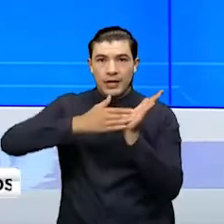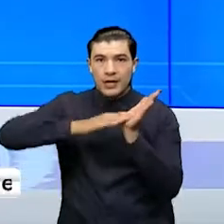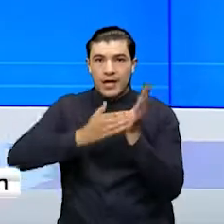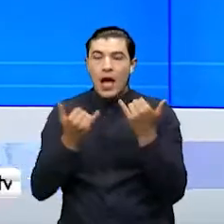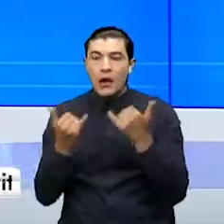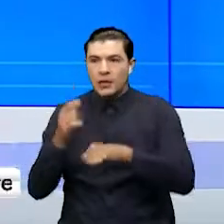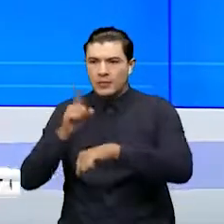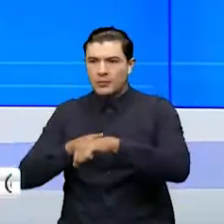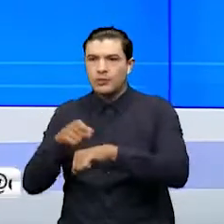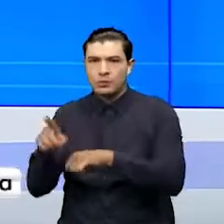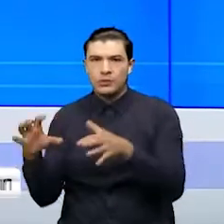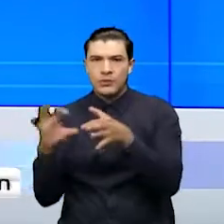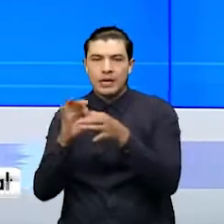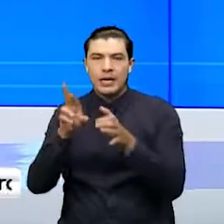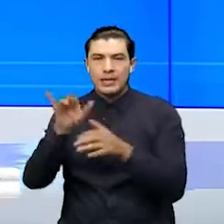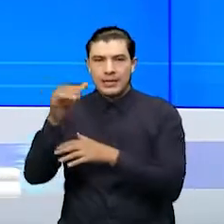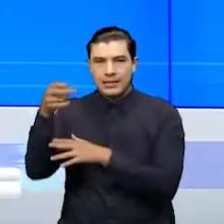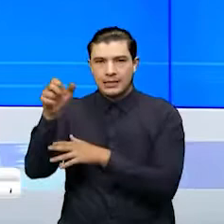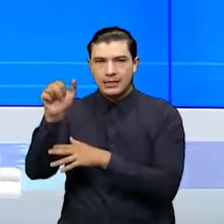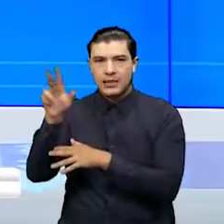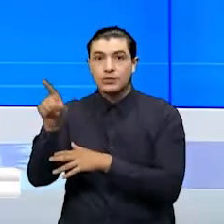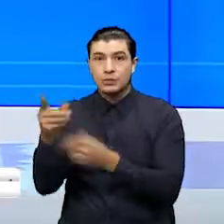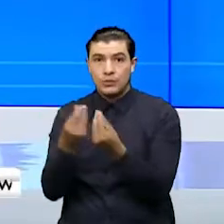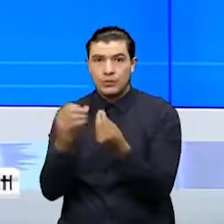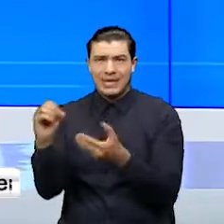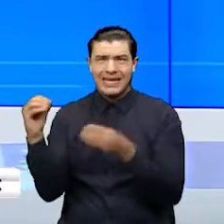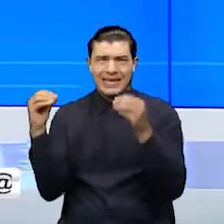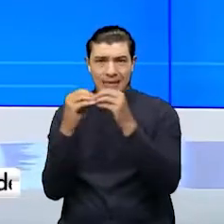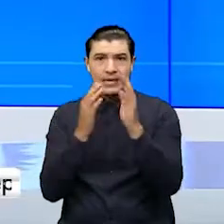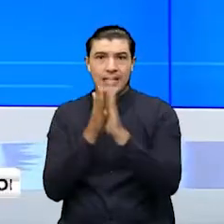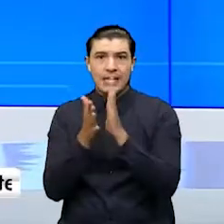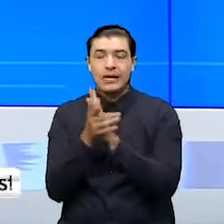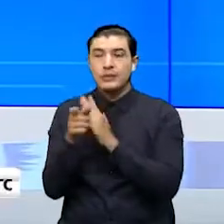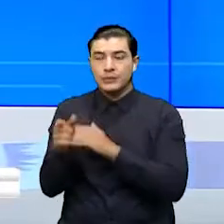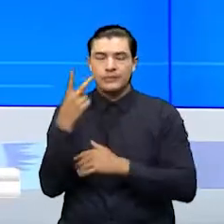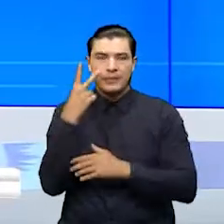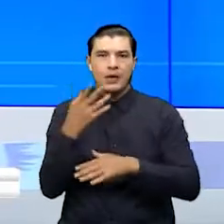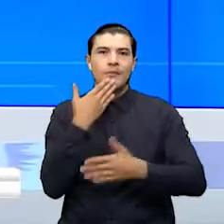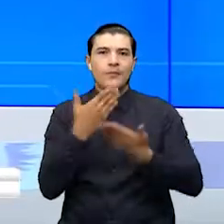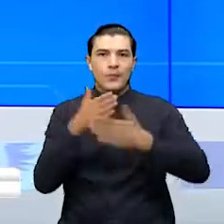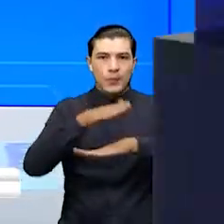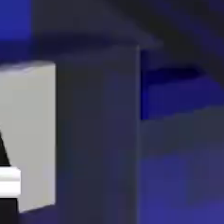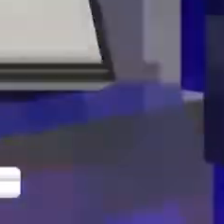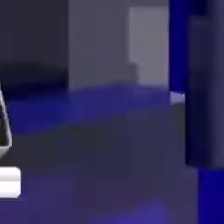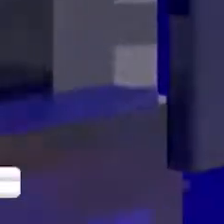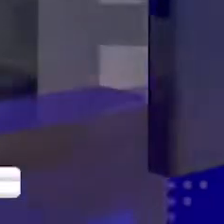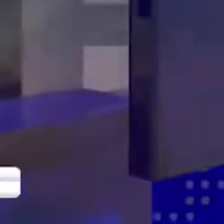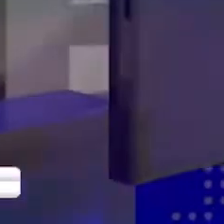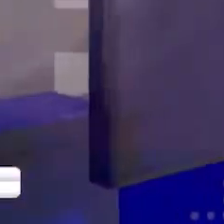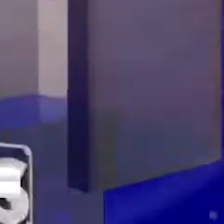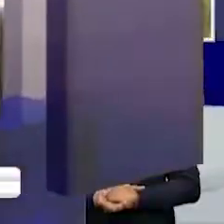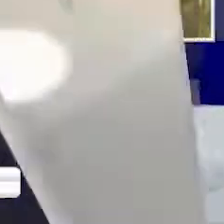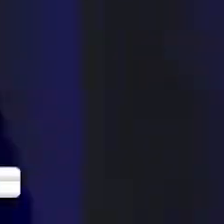esta hora nos conectamos con richard brugés quien tiene los detalles de esta información muy buenas tardes adelante